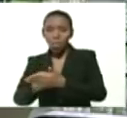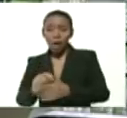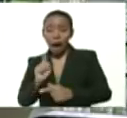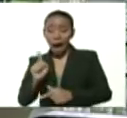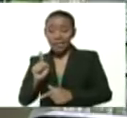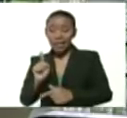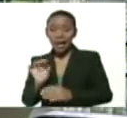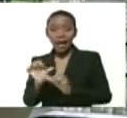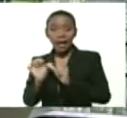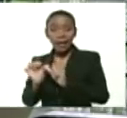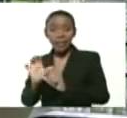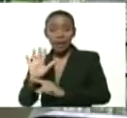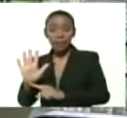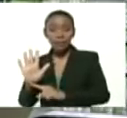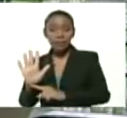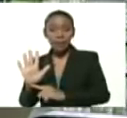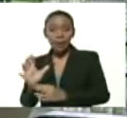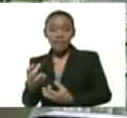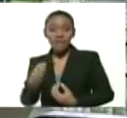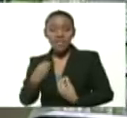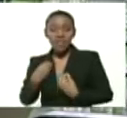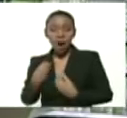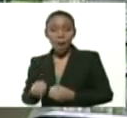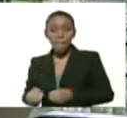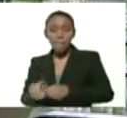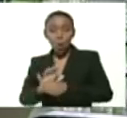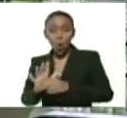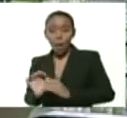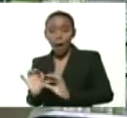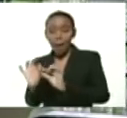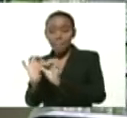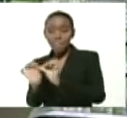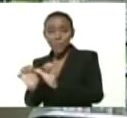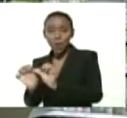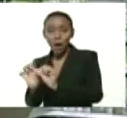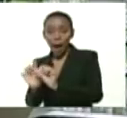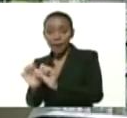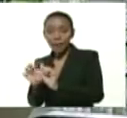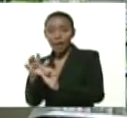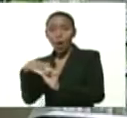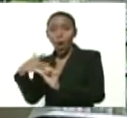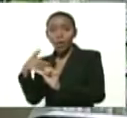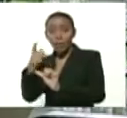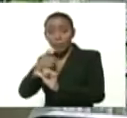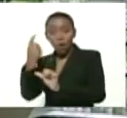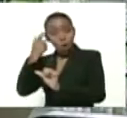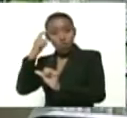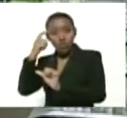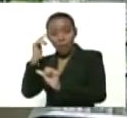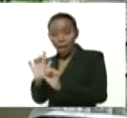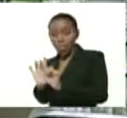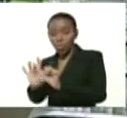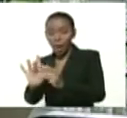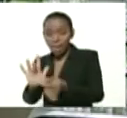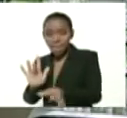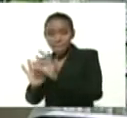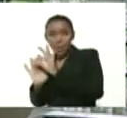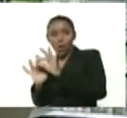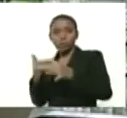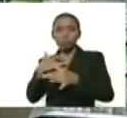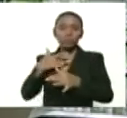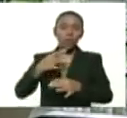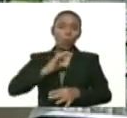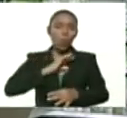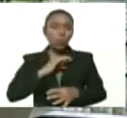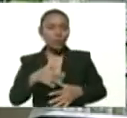ahí queda la presencia, probablemente la presencia del virus, que puede infectar a otra persona, que puede infectar a otro vecino.